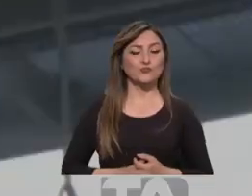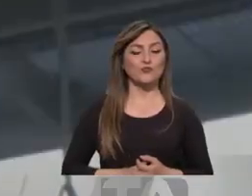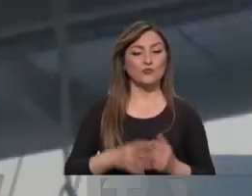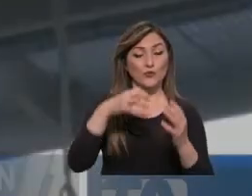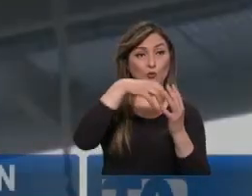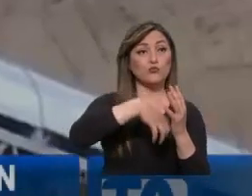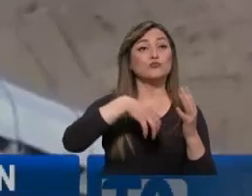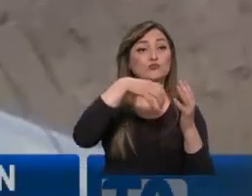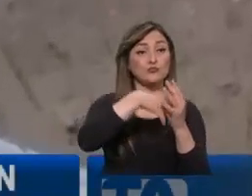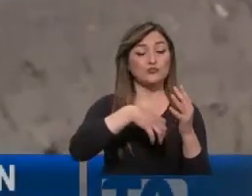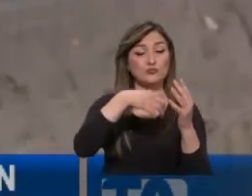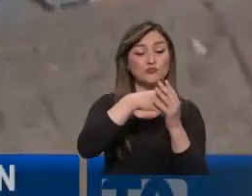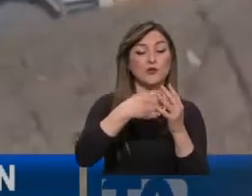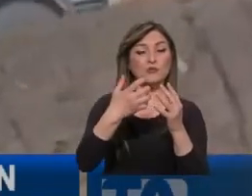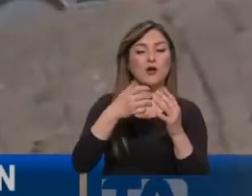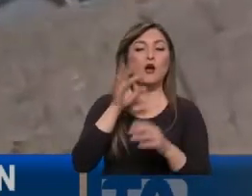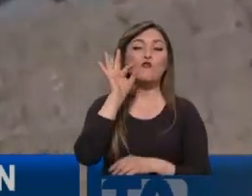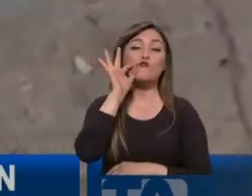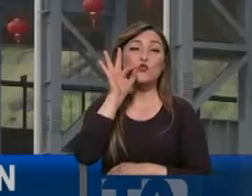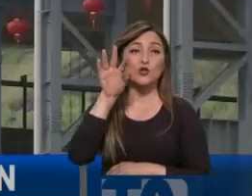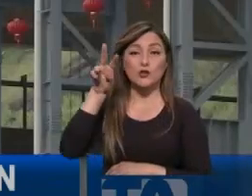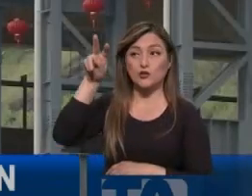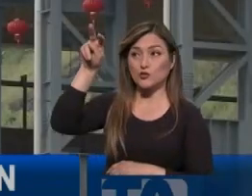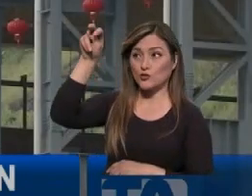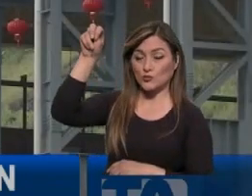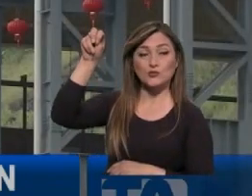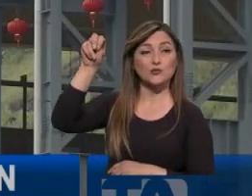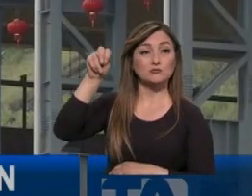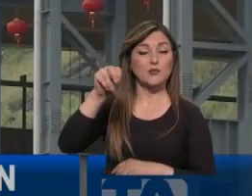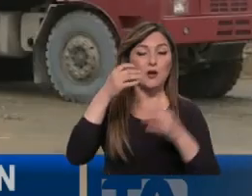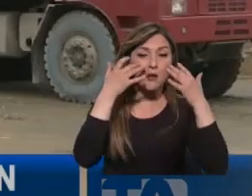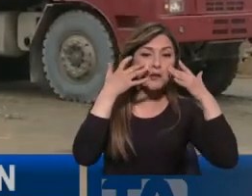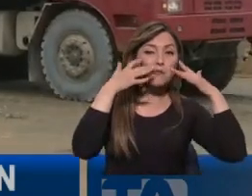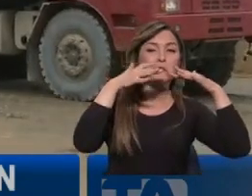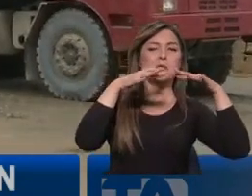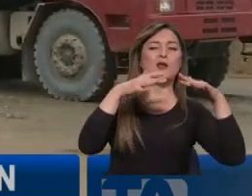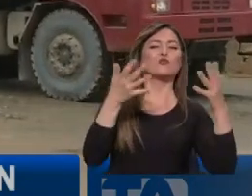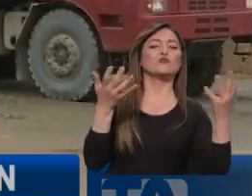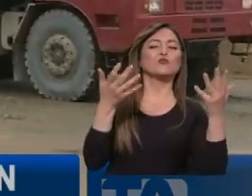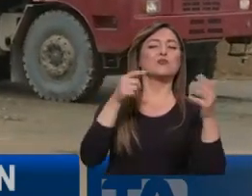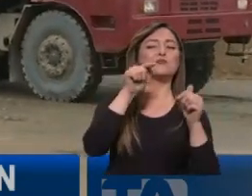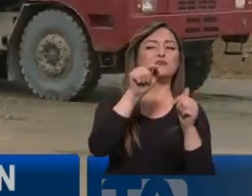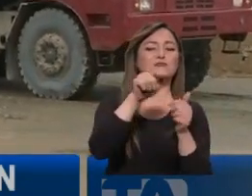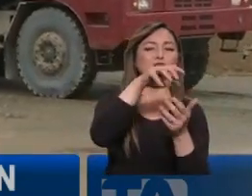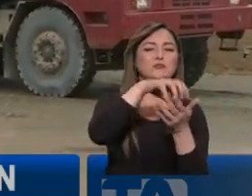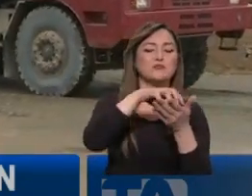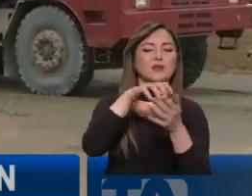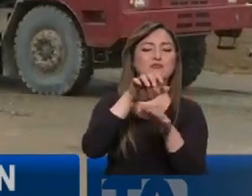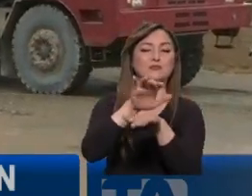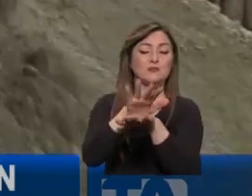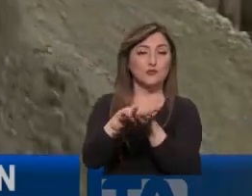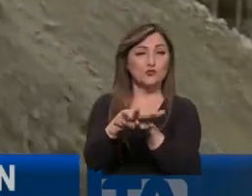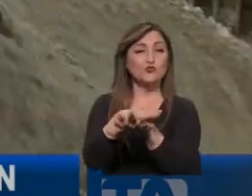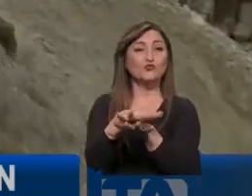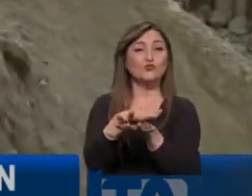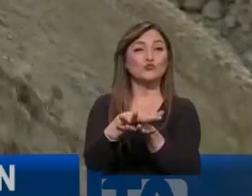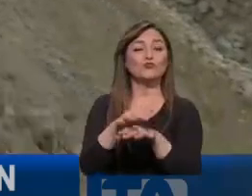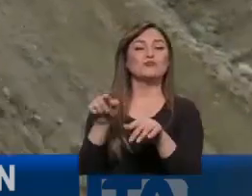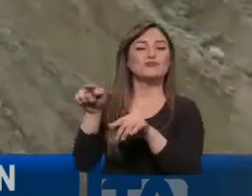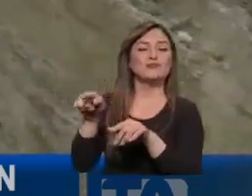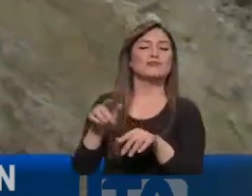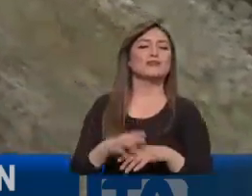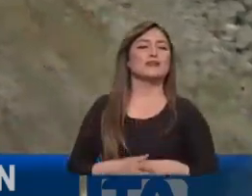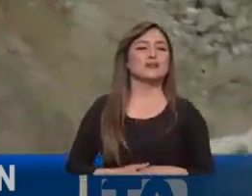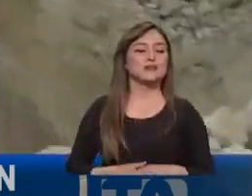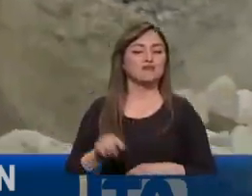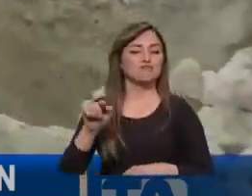minas a gran escala, Fruta del Norte y Mirador, ambas ubicadas en la provincia de Zamora Chinchipe, son las responsables de